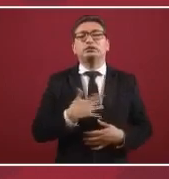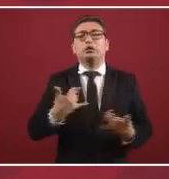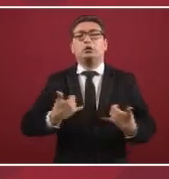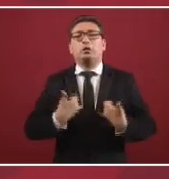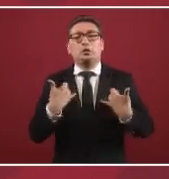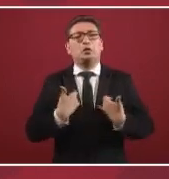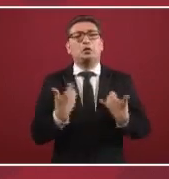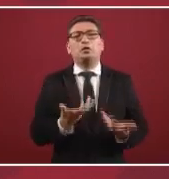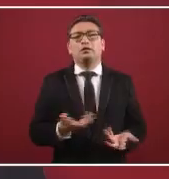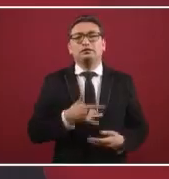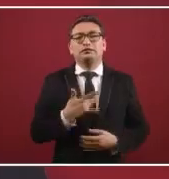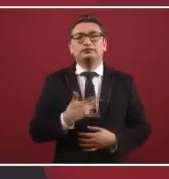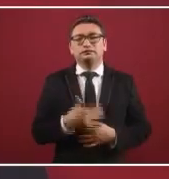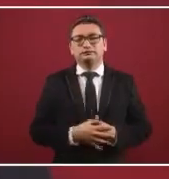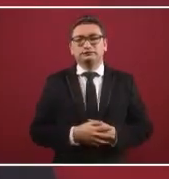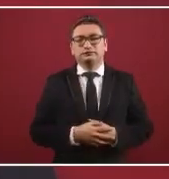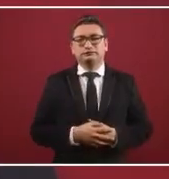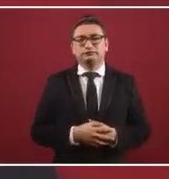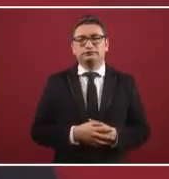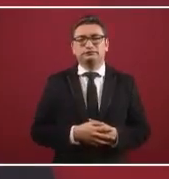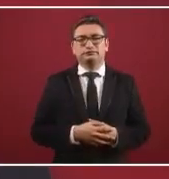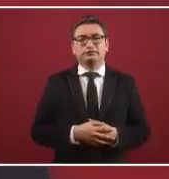con sus